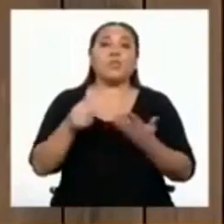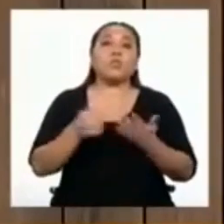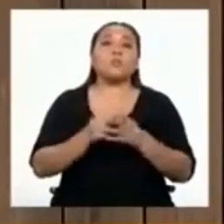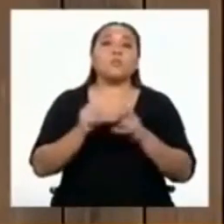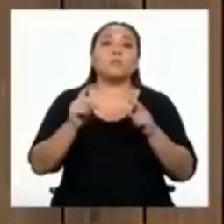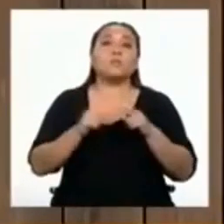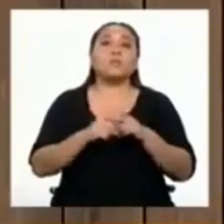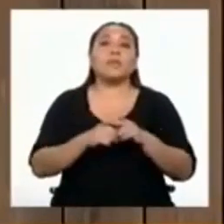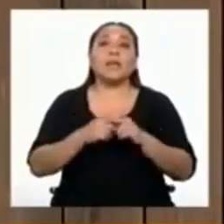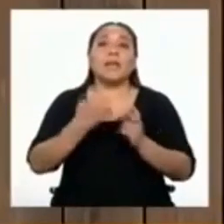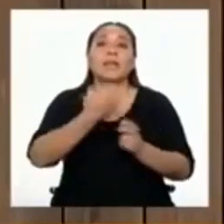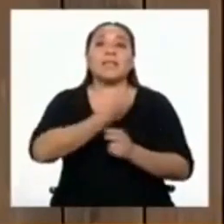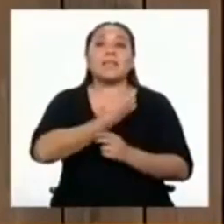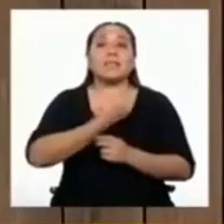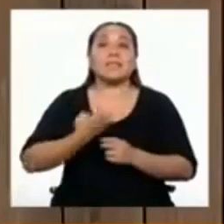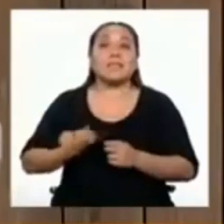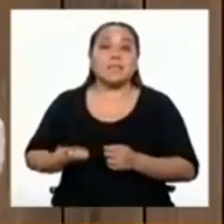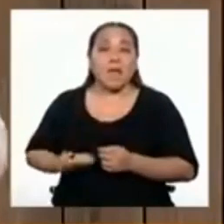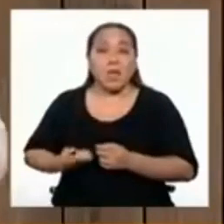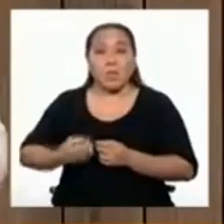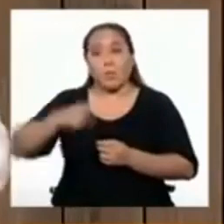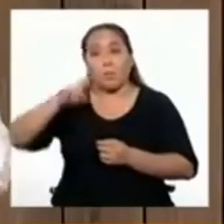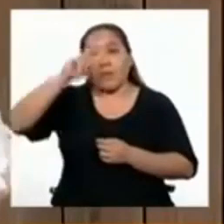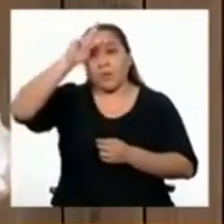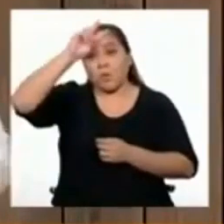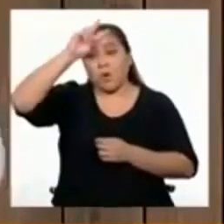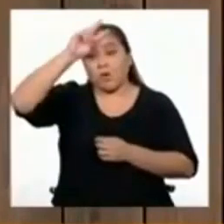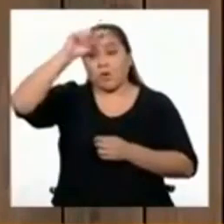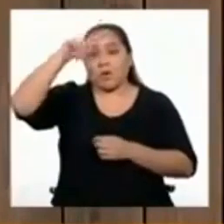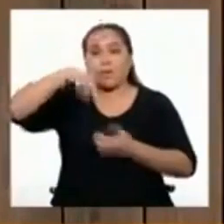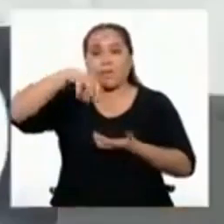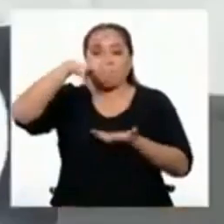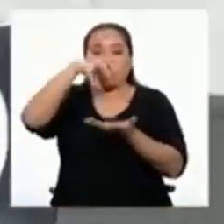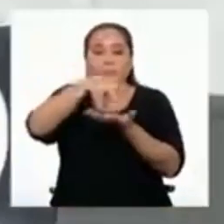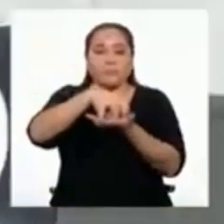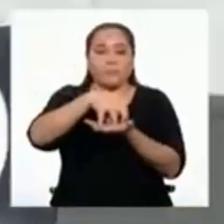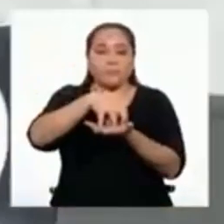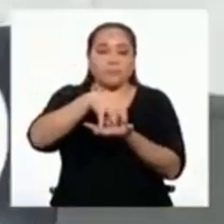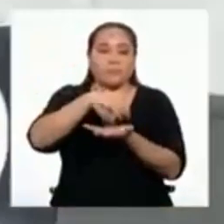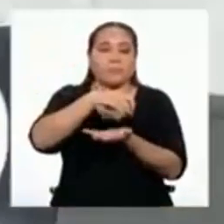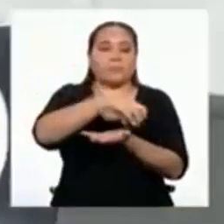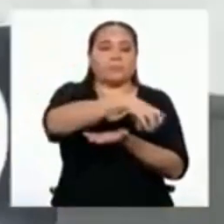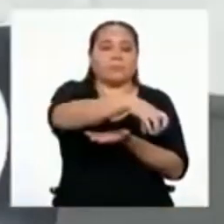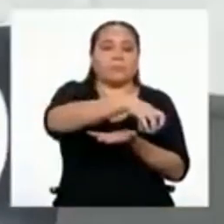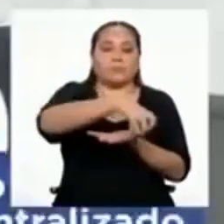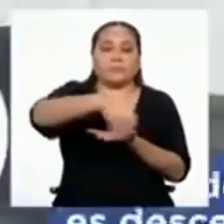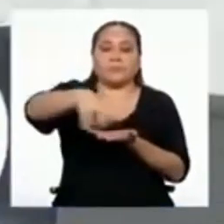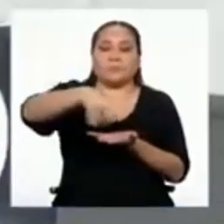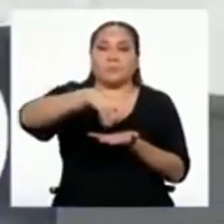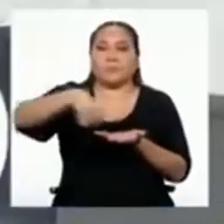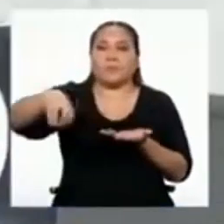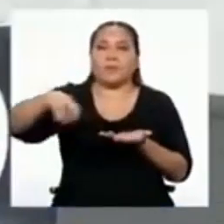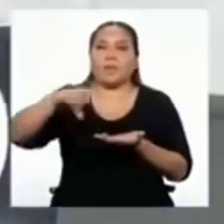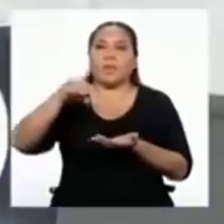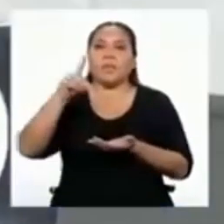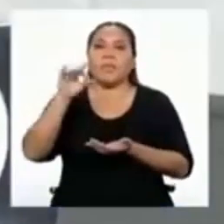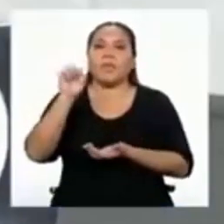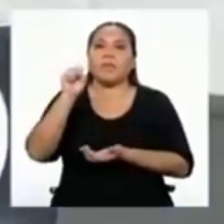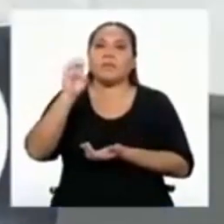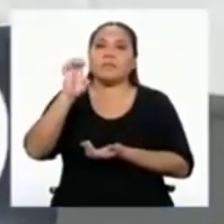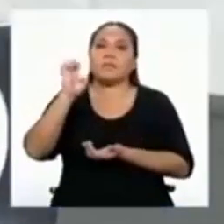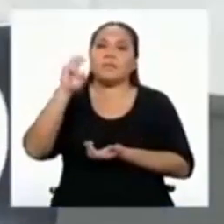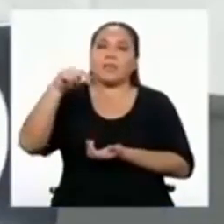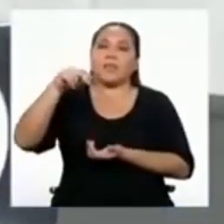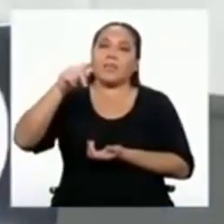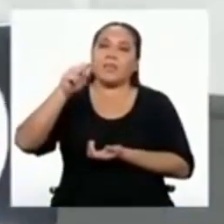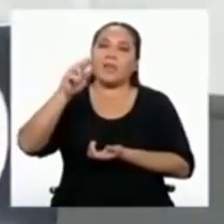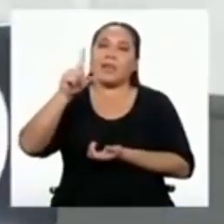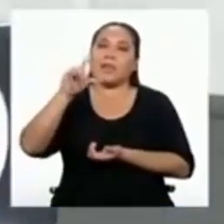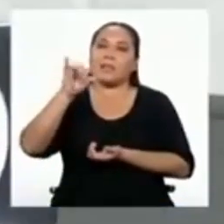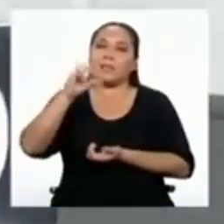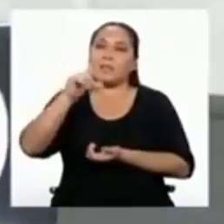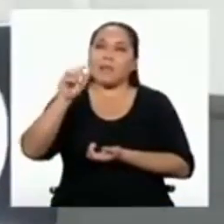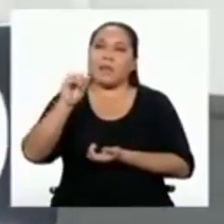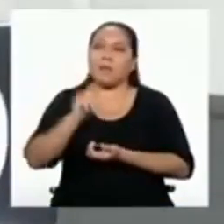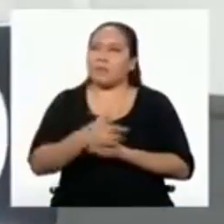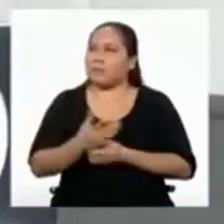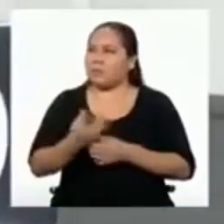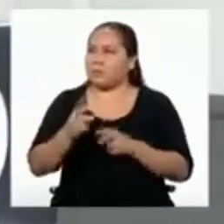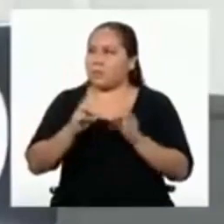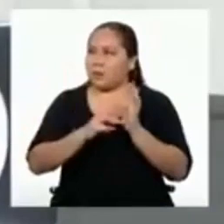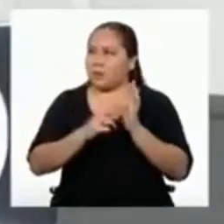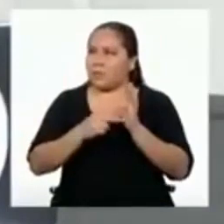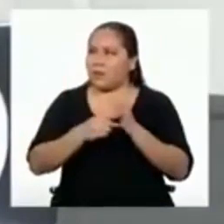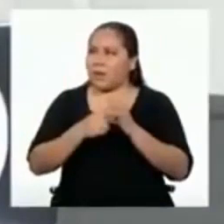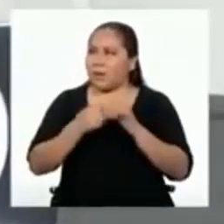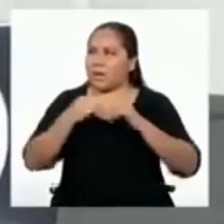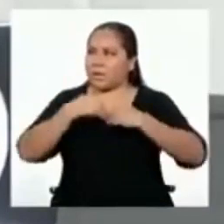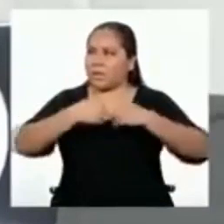de que el Estado peruano es descentralizado. Eso de descentralizado me suena que tiene que ver con la